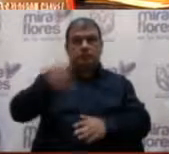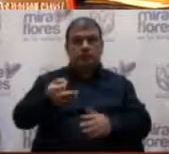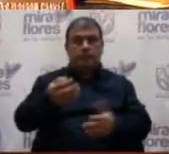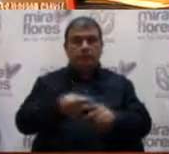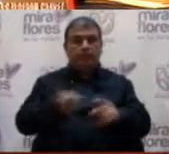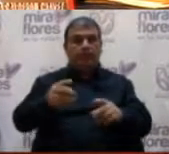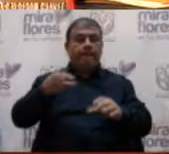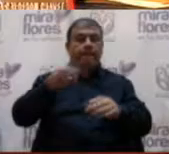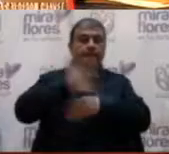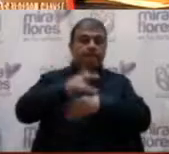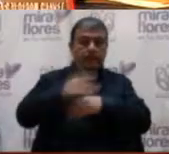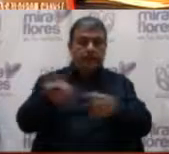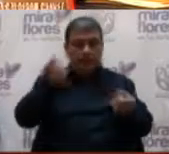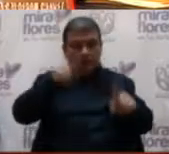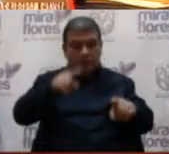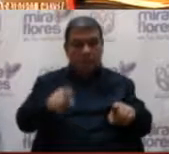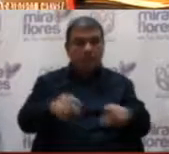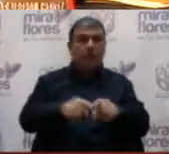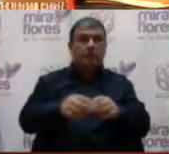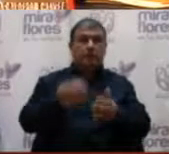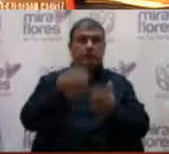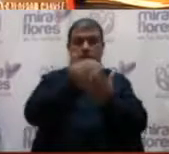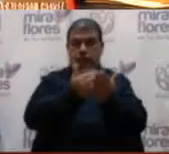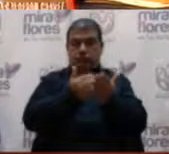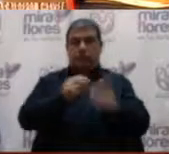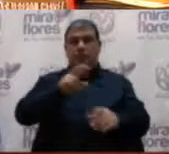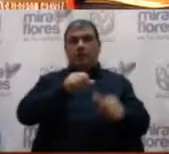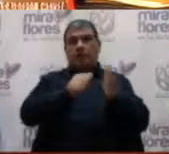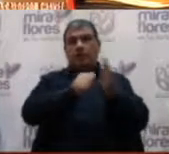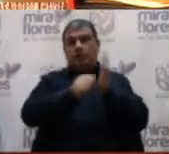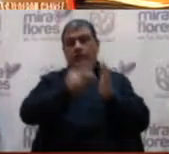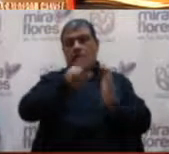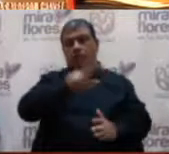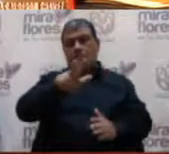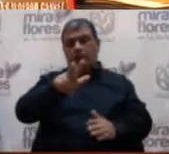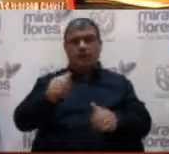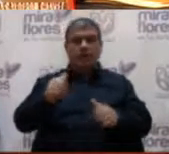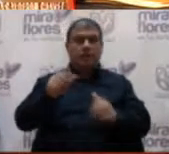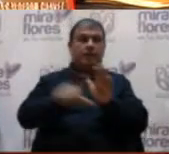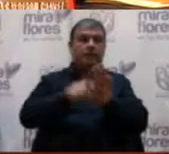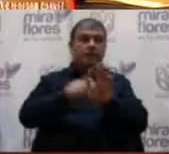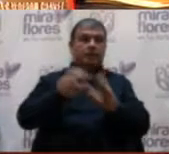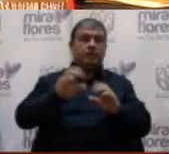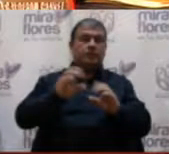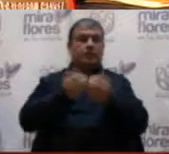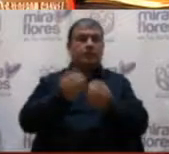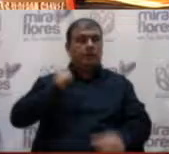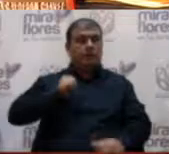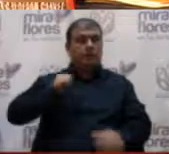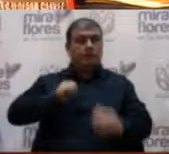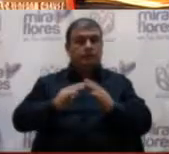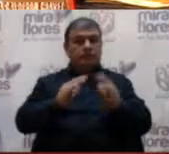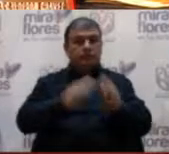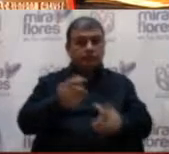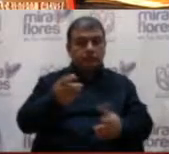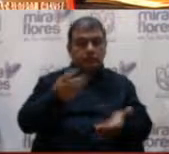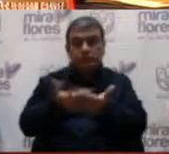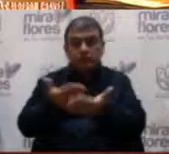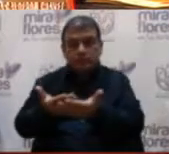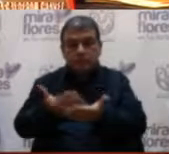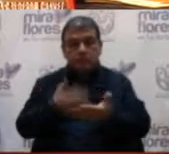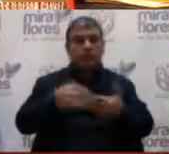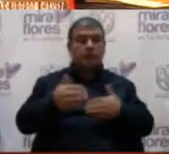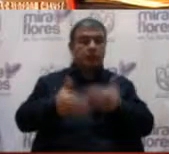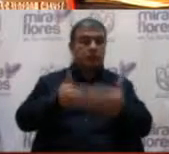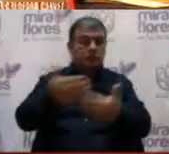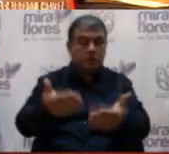de vacancia conforme a lo prescrito en el artículo 23 de la Ley Orgánica de Municipalidades y constatar si durante el proceso se